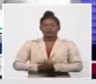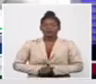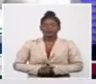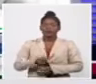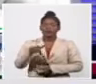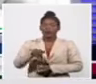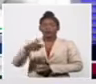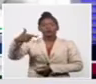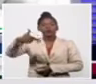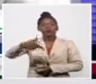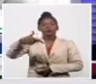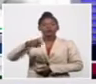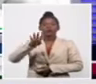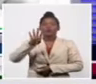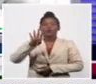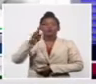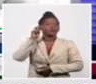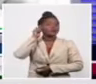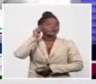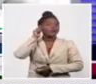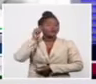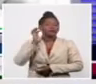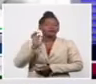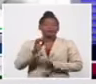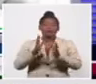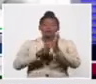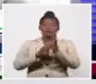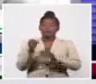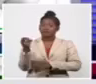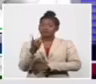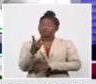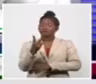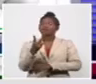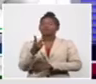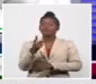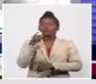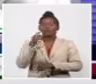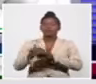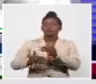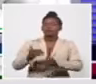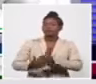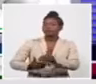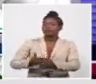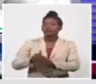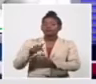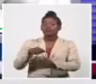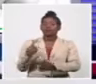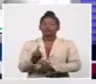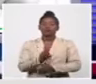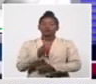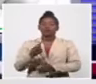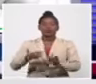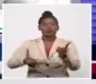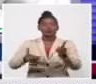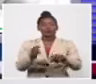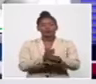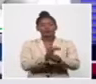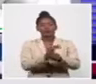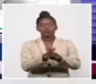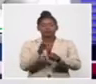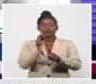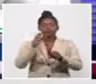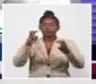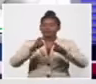de febrero, avanza el segundo mes del año y continúa Cuba en un franco enfrentamiento al virus SARS-CoV-2. Se crean